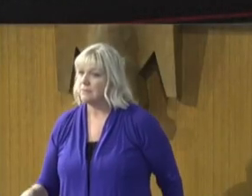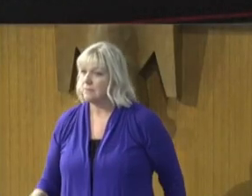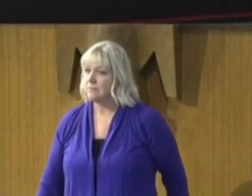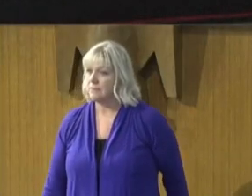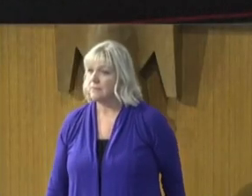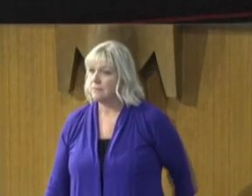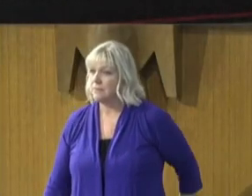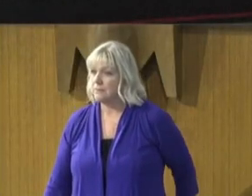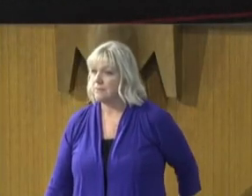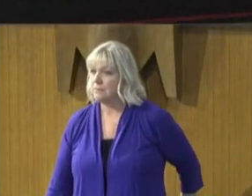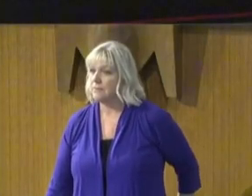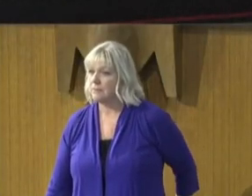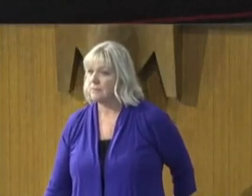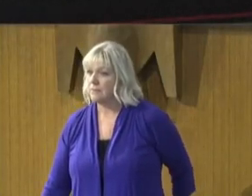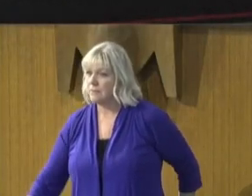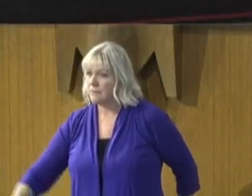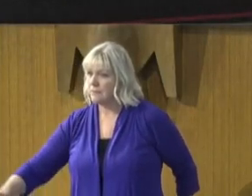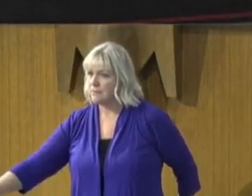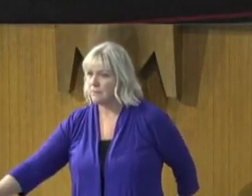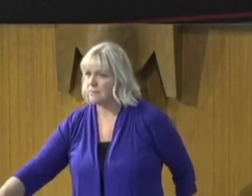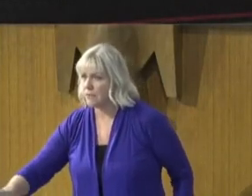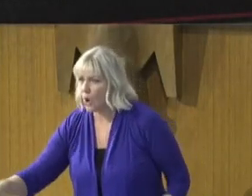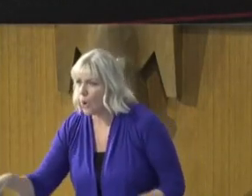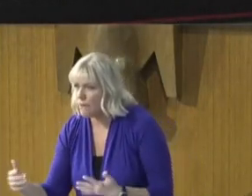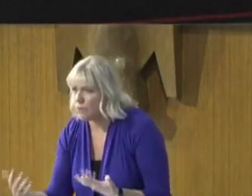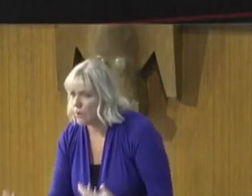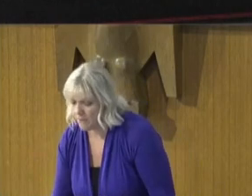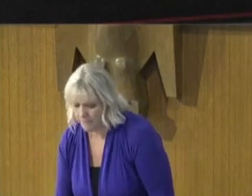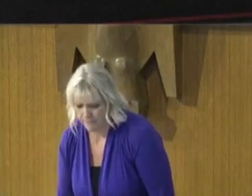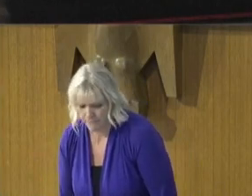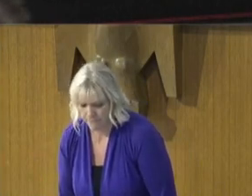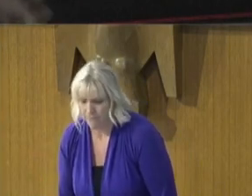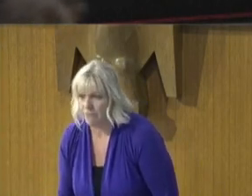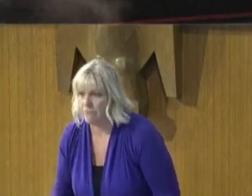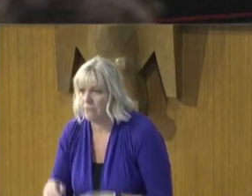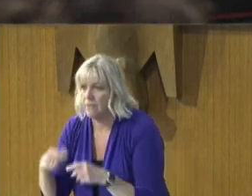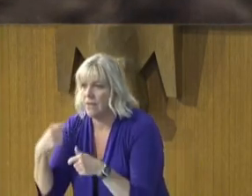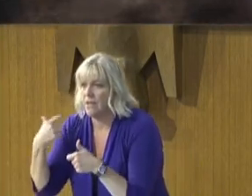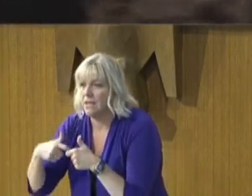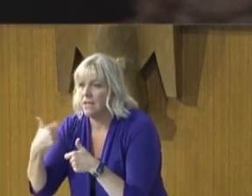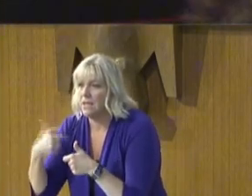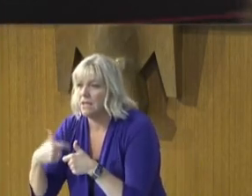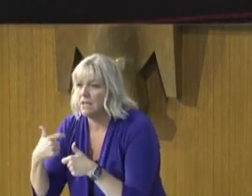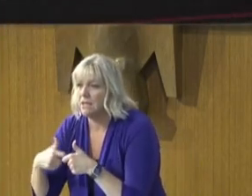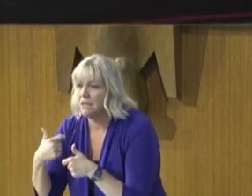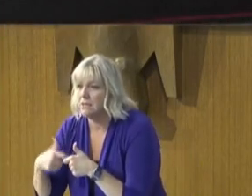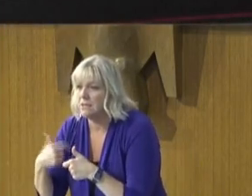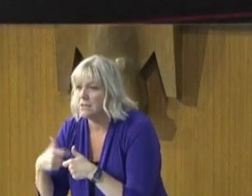Si escuchas trinar mi corazón,